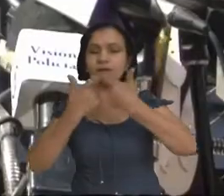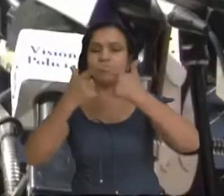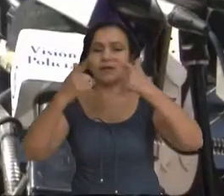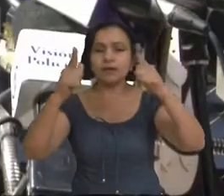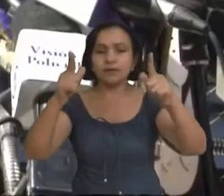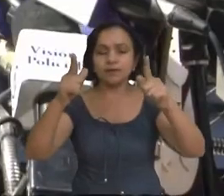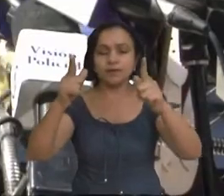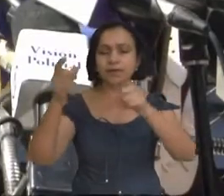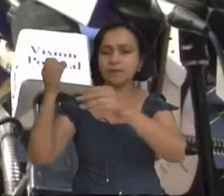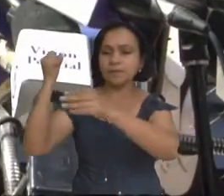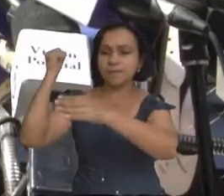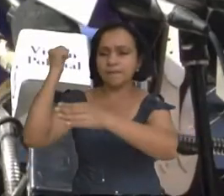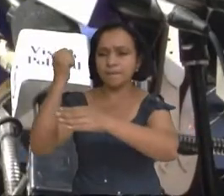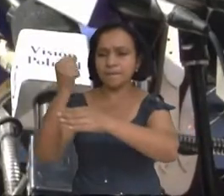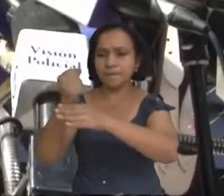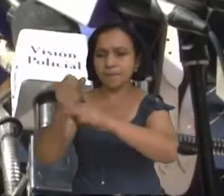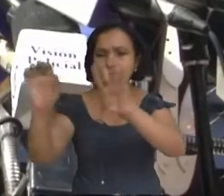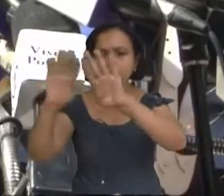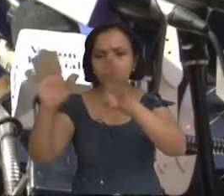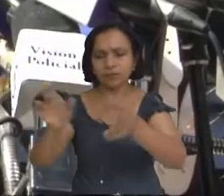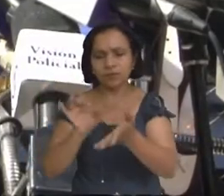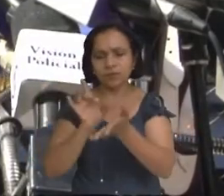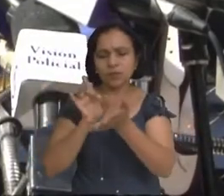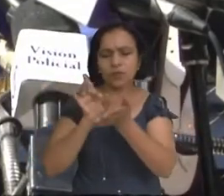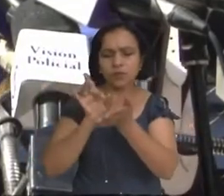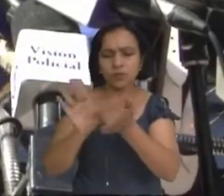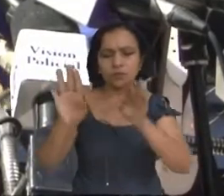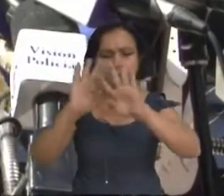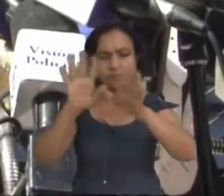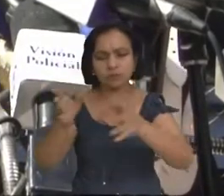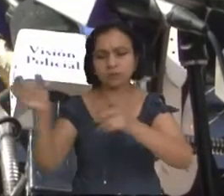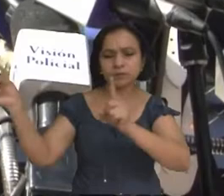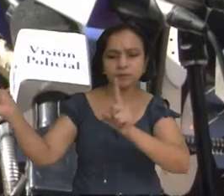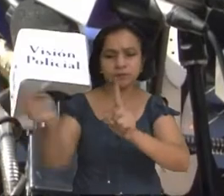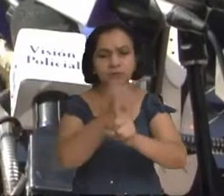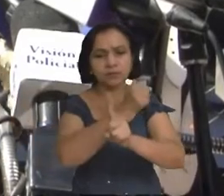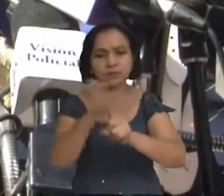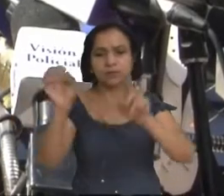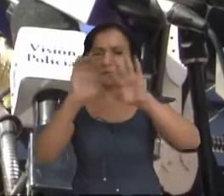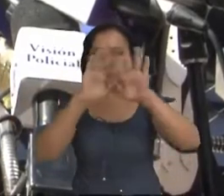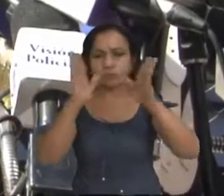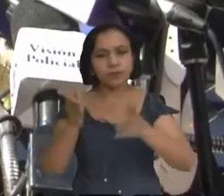de crímenes, libre de odio, libre de violencia contra las mujeres.